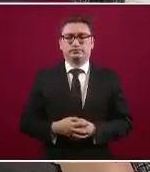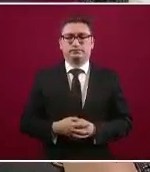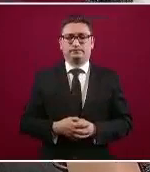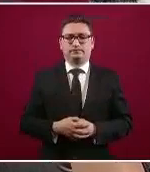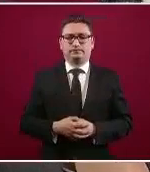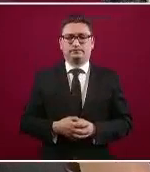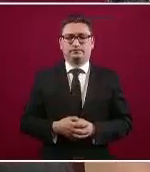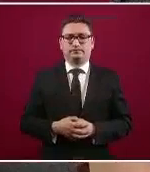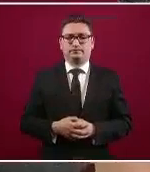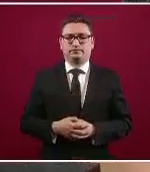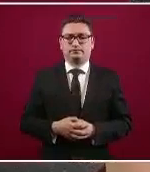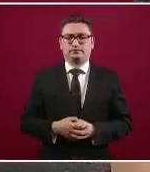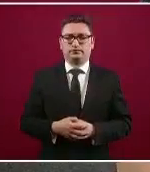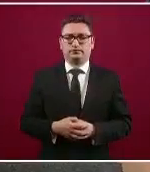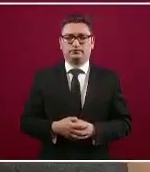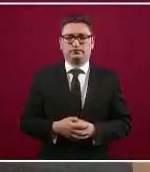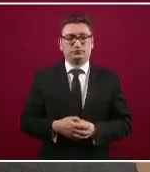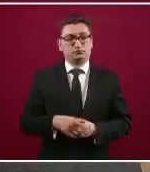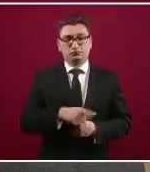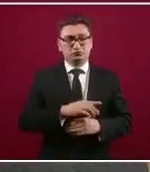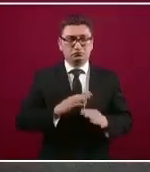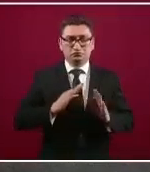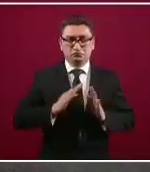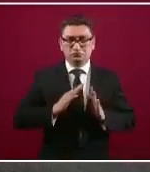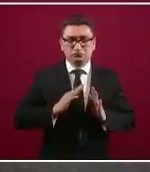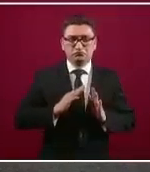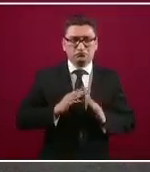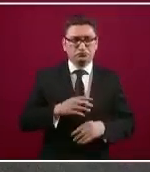sin grado.